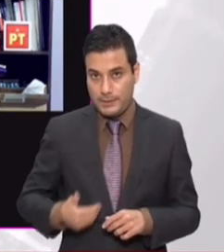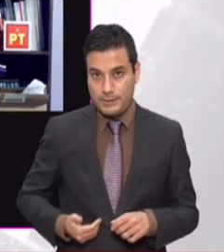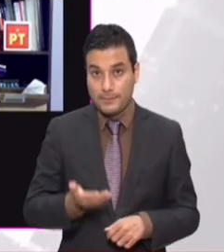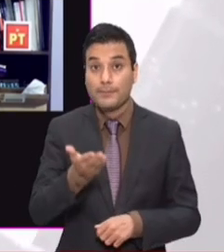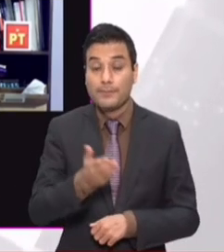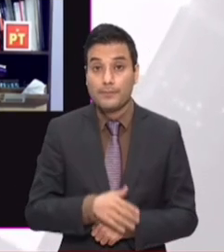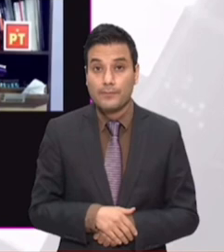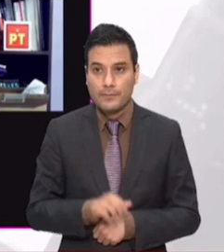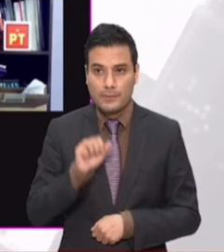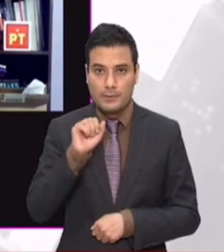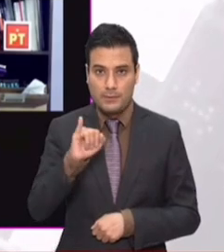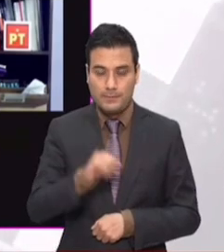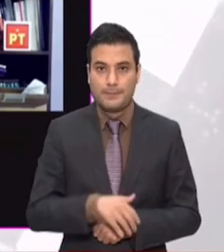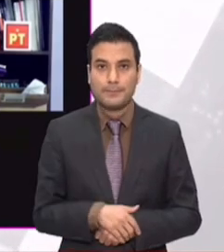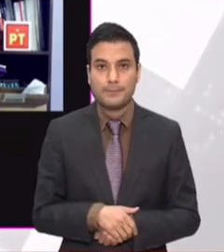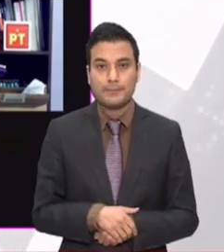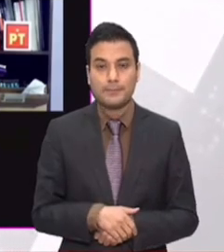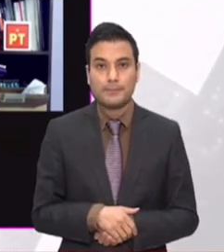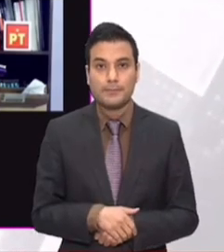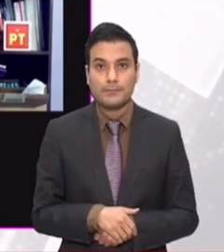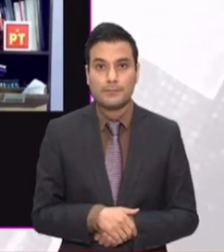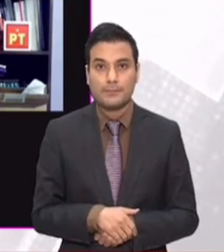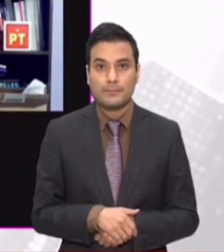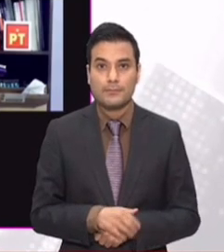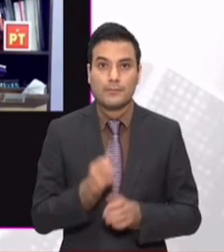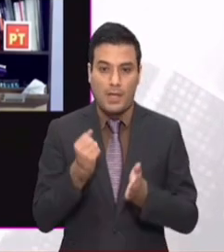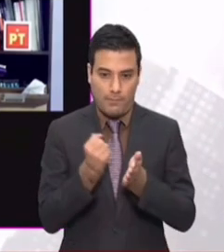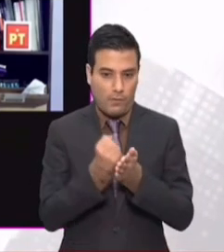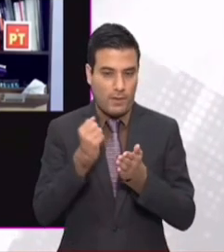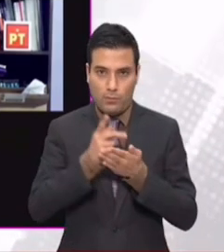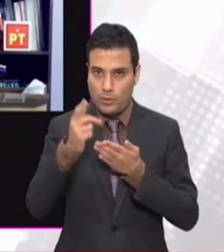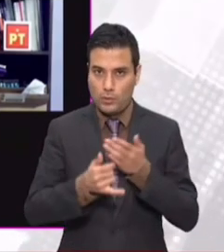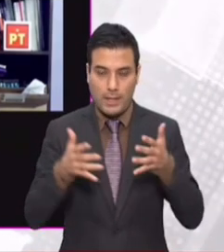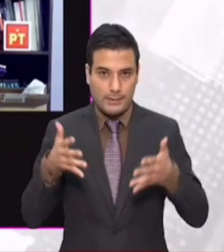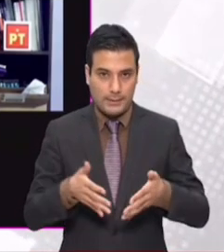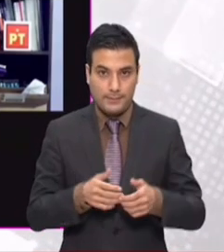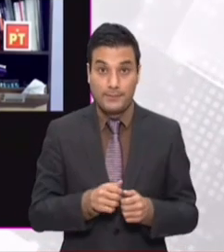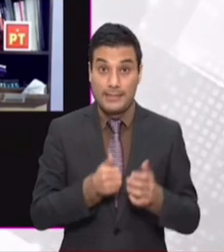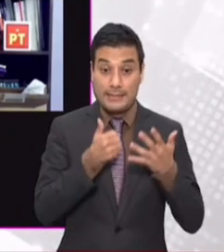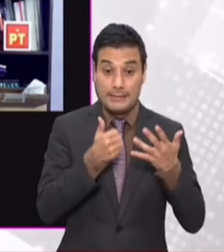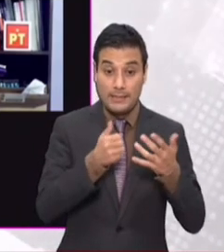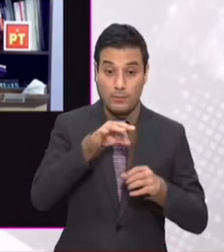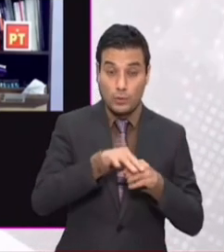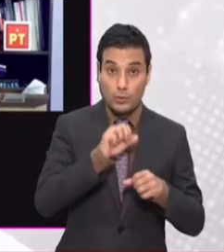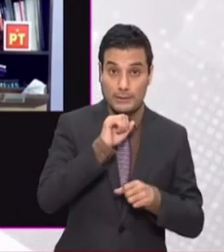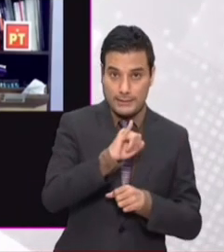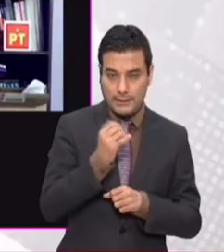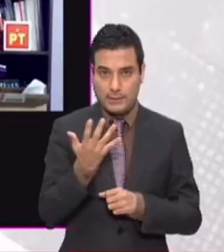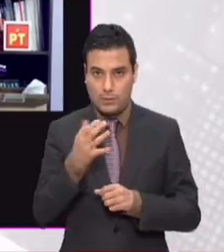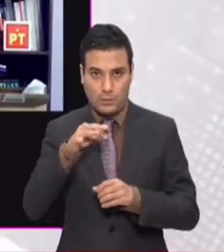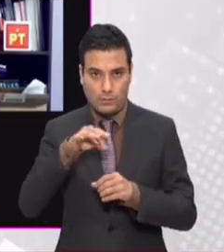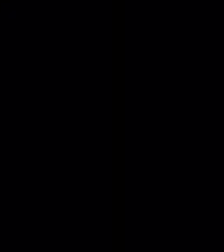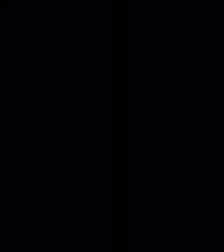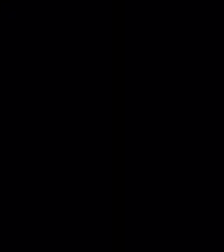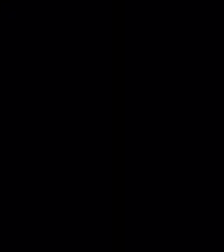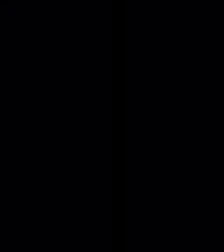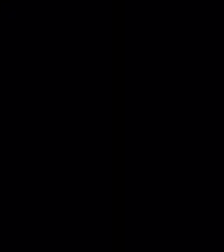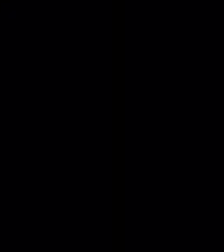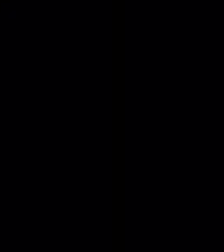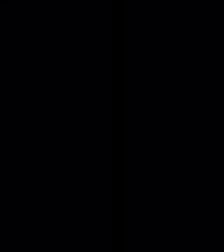Córdoba. A favor. Es aprobado como viene en el proyecto por 6 votos a favor, 5 votos en contra.